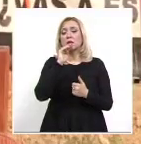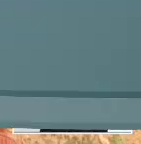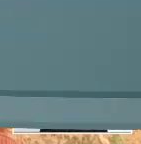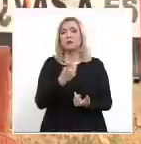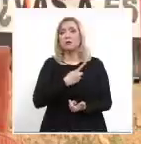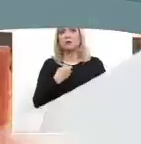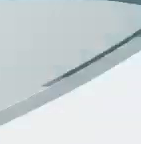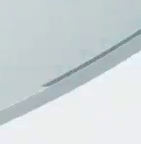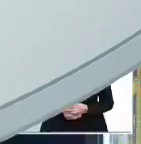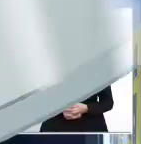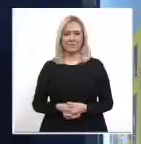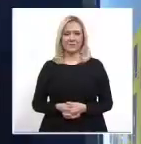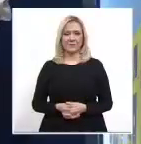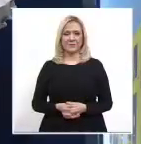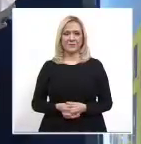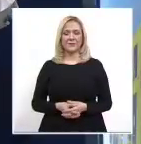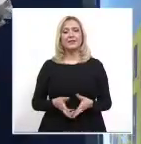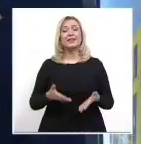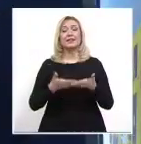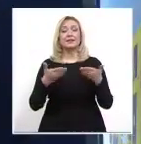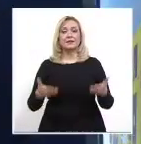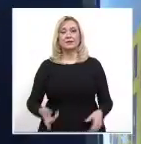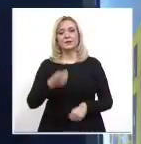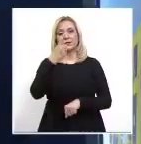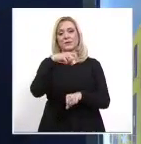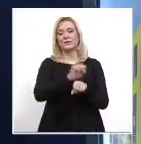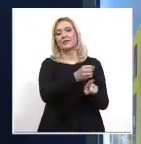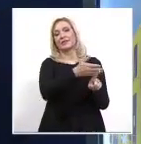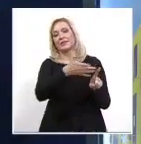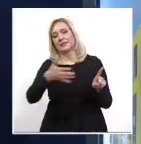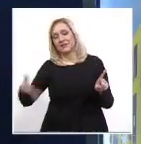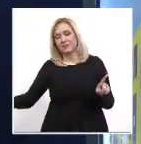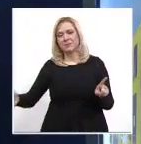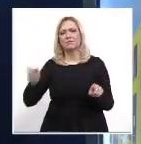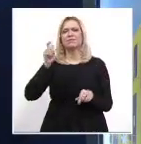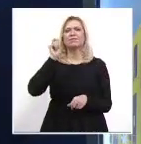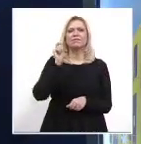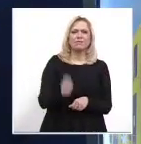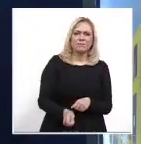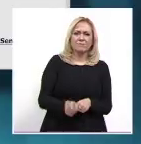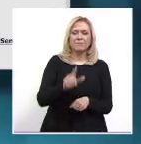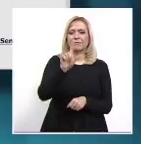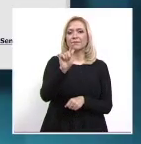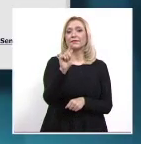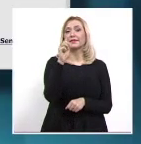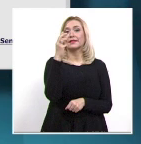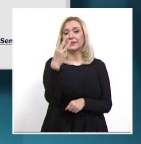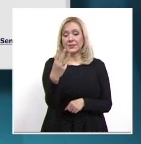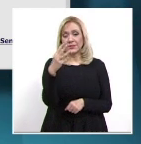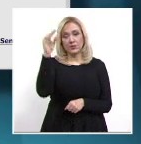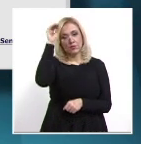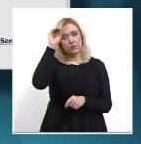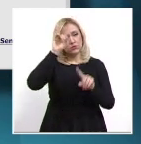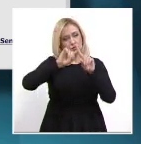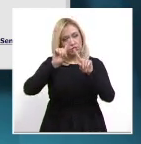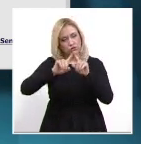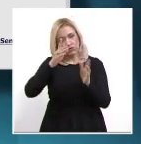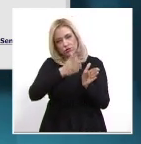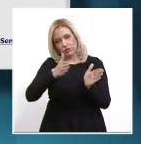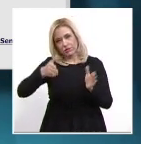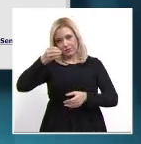García. En el semanario judicial de esta semana se publicaron 73 criterios de diversos